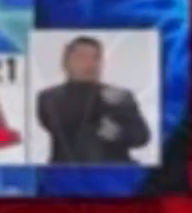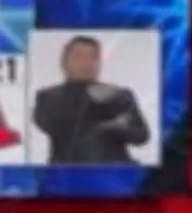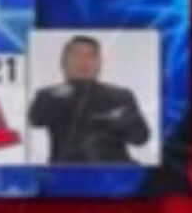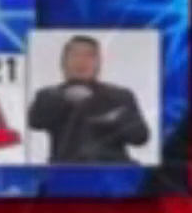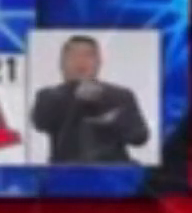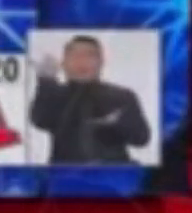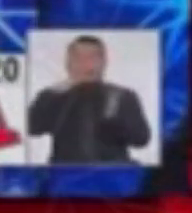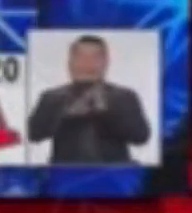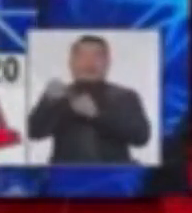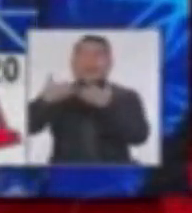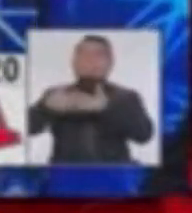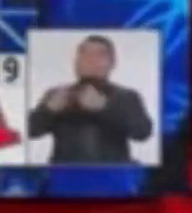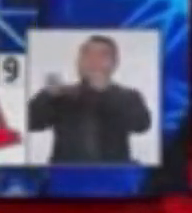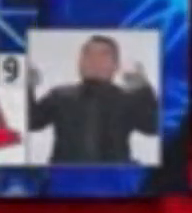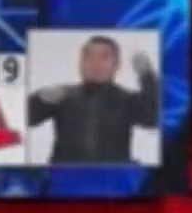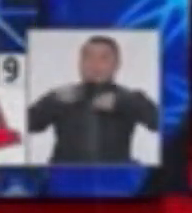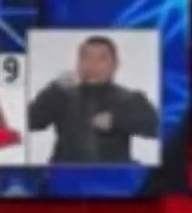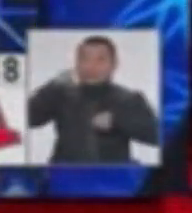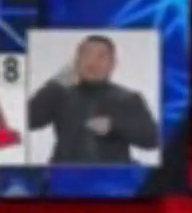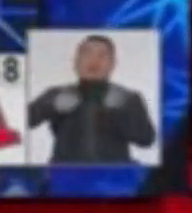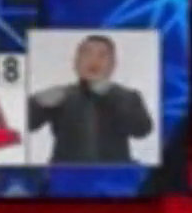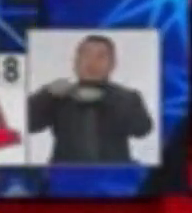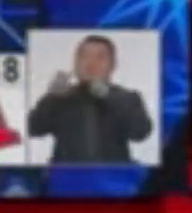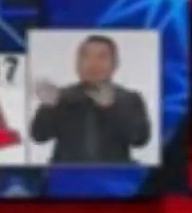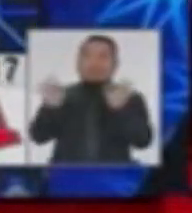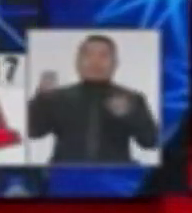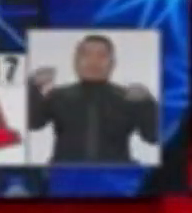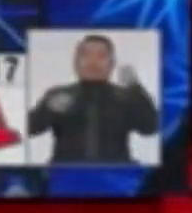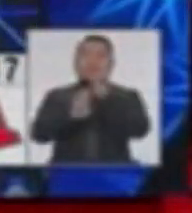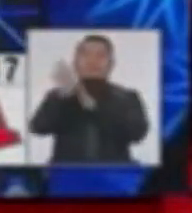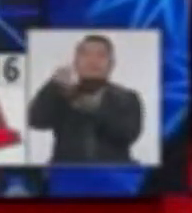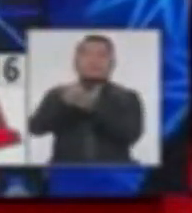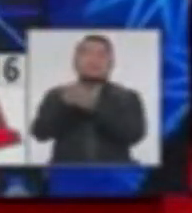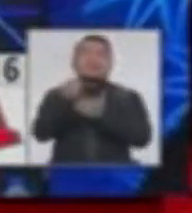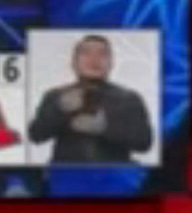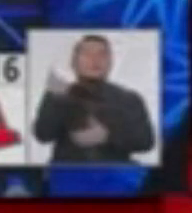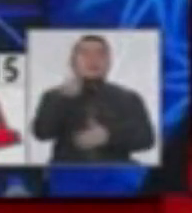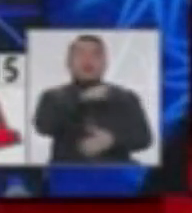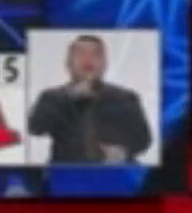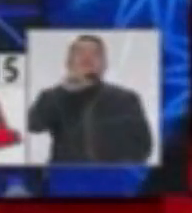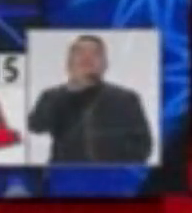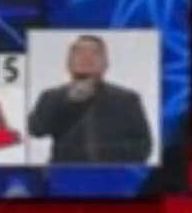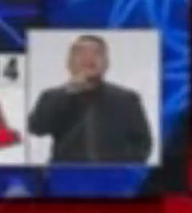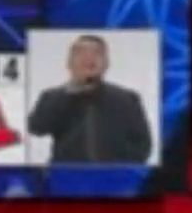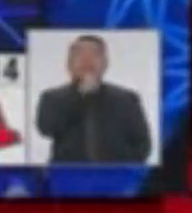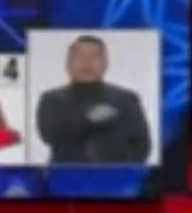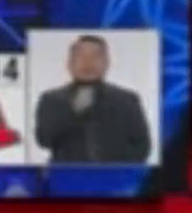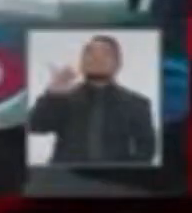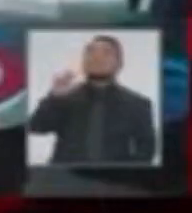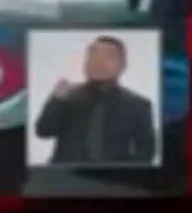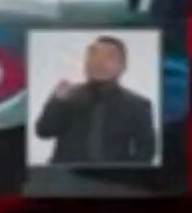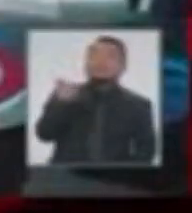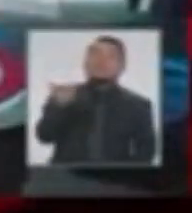empapelada por la Sunat. Y por otro lado, debiendo 28 millones, recibe 24 millones del Reactiva.